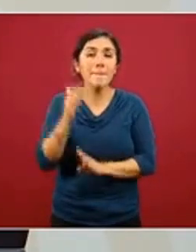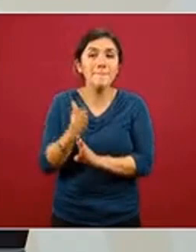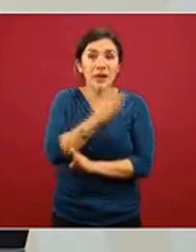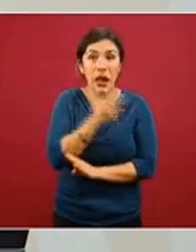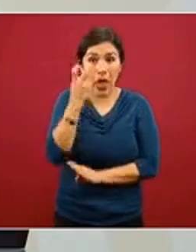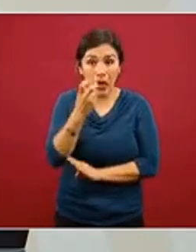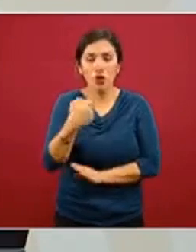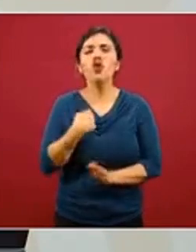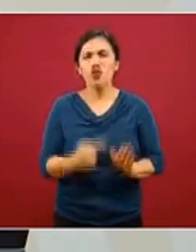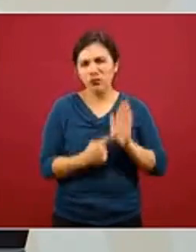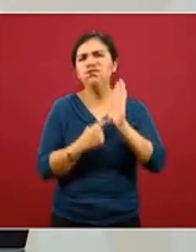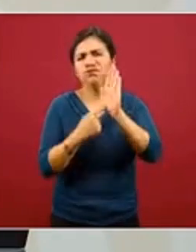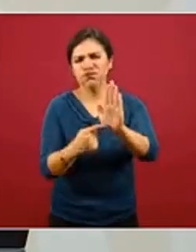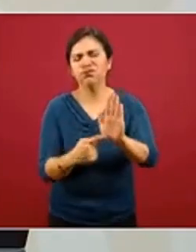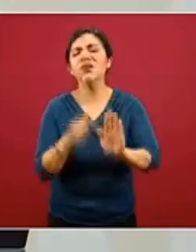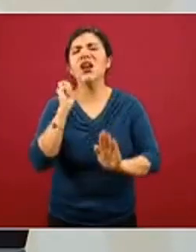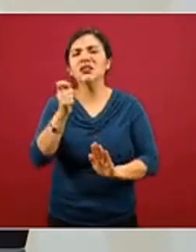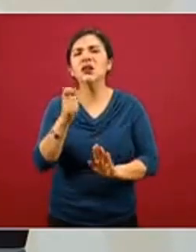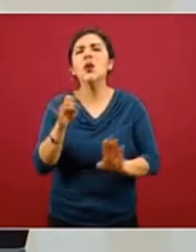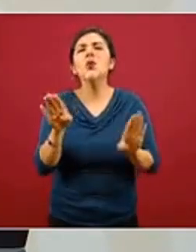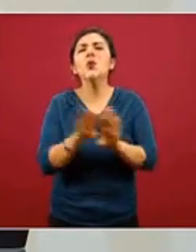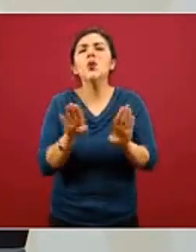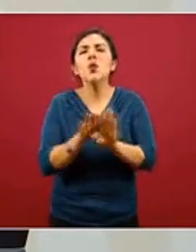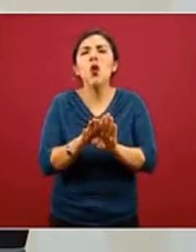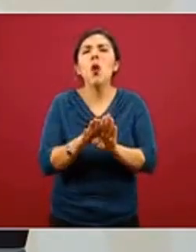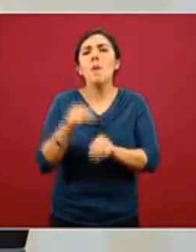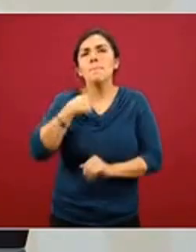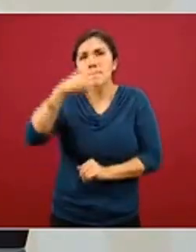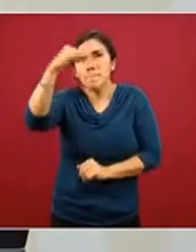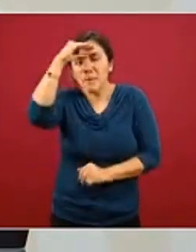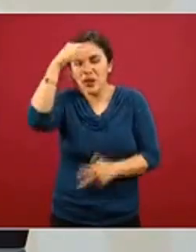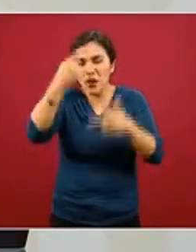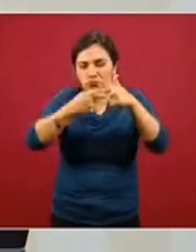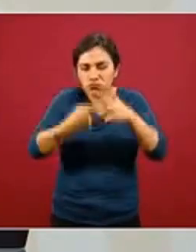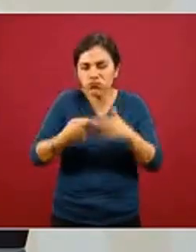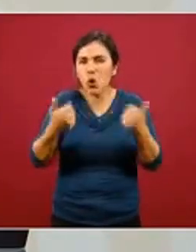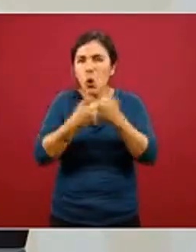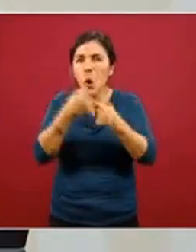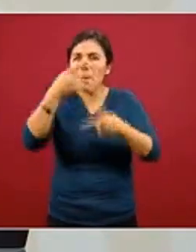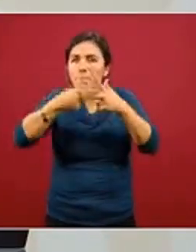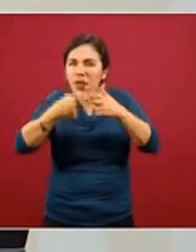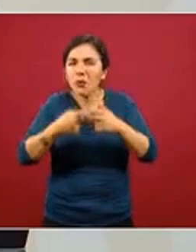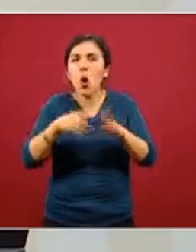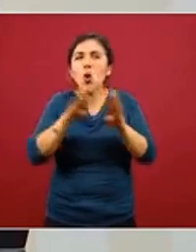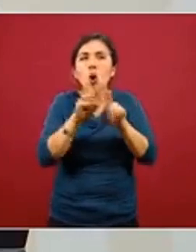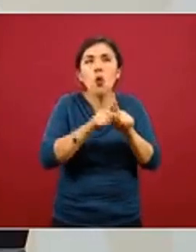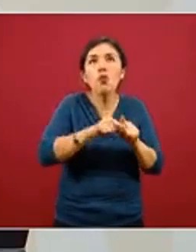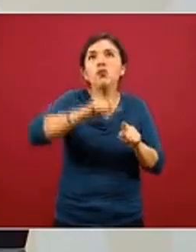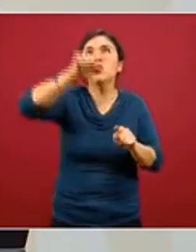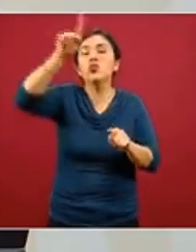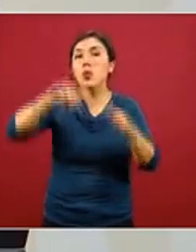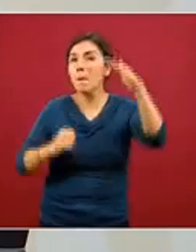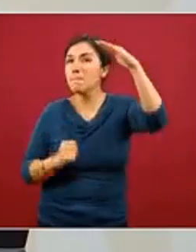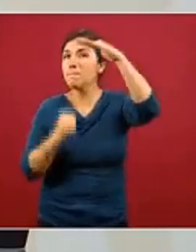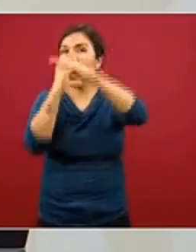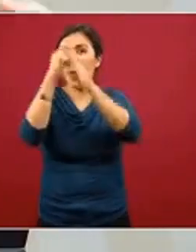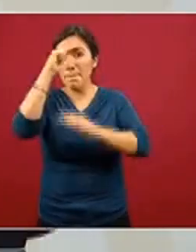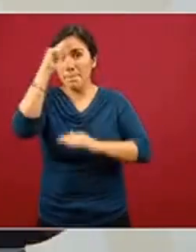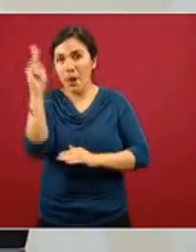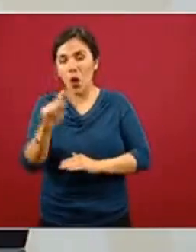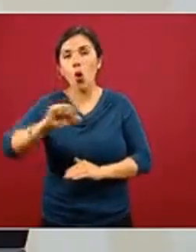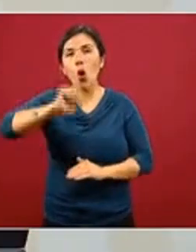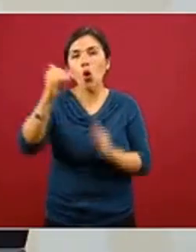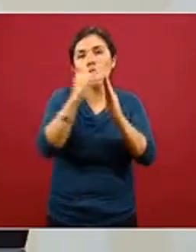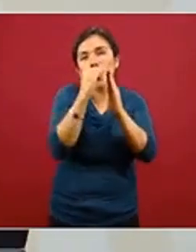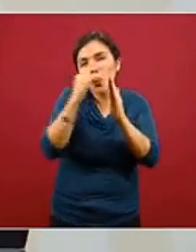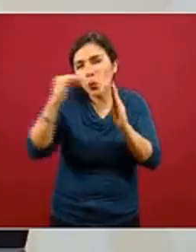en la que presentamos las proyecciones matemáticas, la curva alta y la